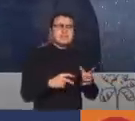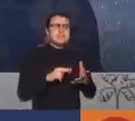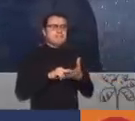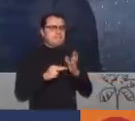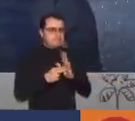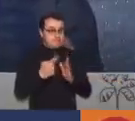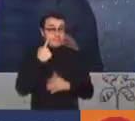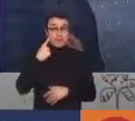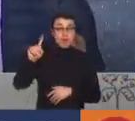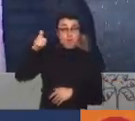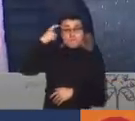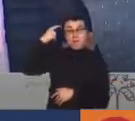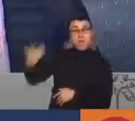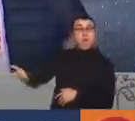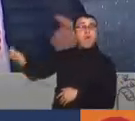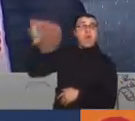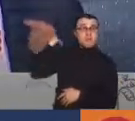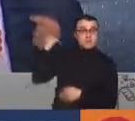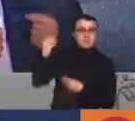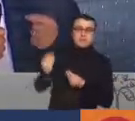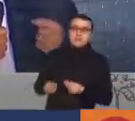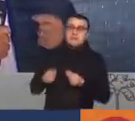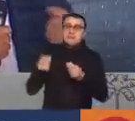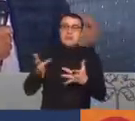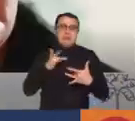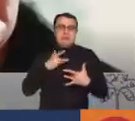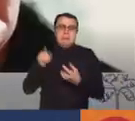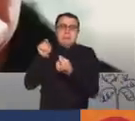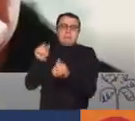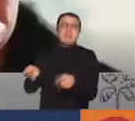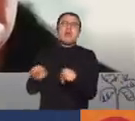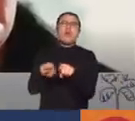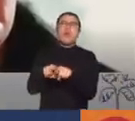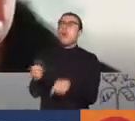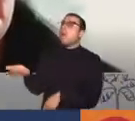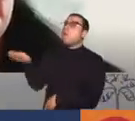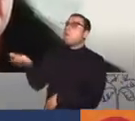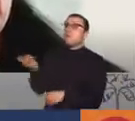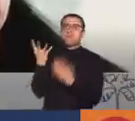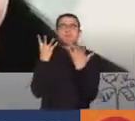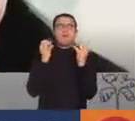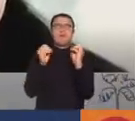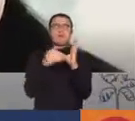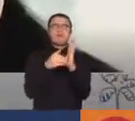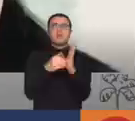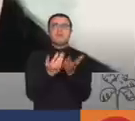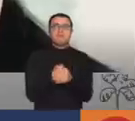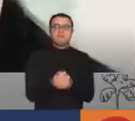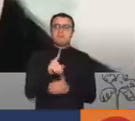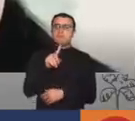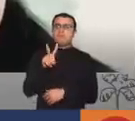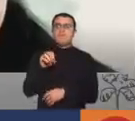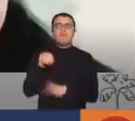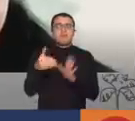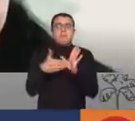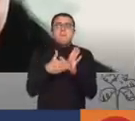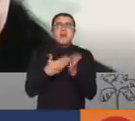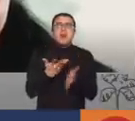los gobiernos antes, que entregaban lo que yo llamo una limosna, 90.000 pesos, 120.000